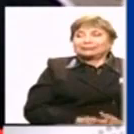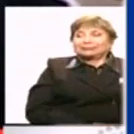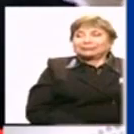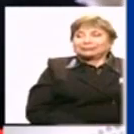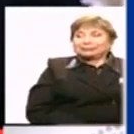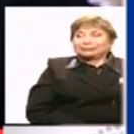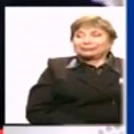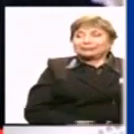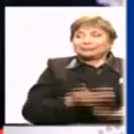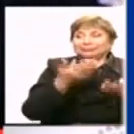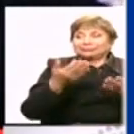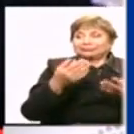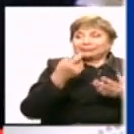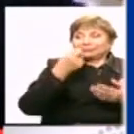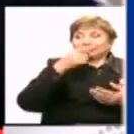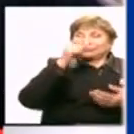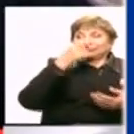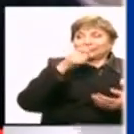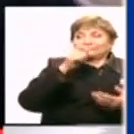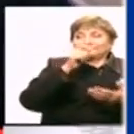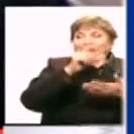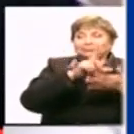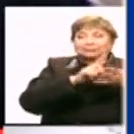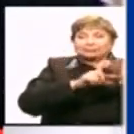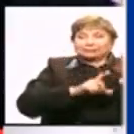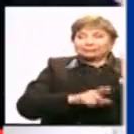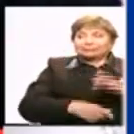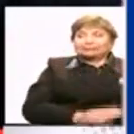una constituyente, me parece que es